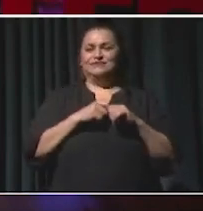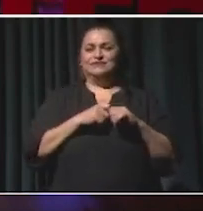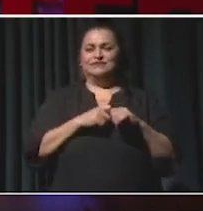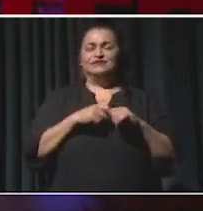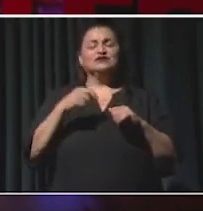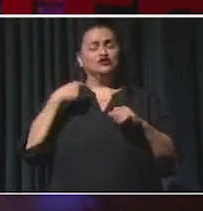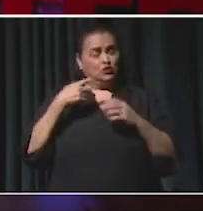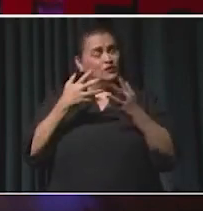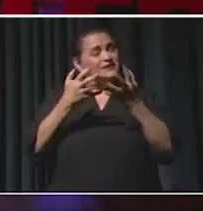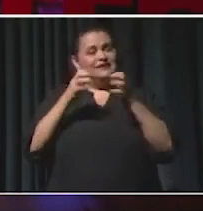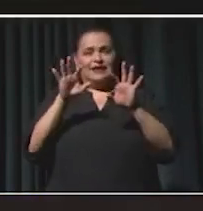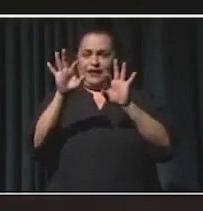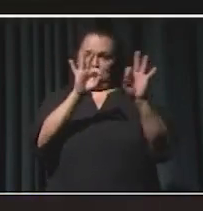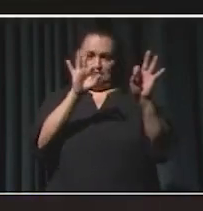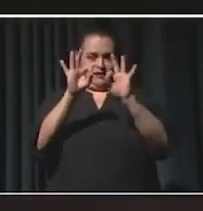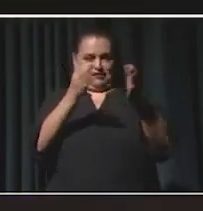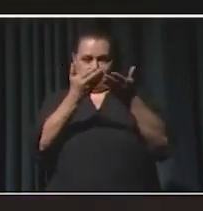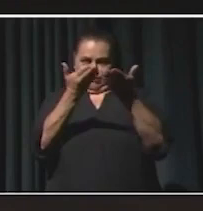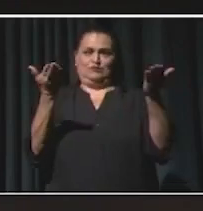Yo quisiera invitarlos